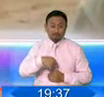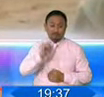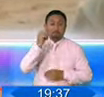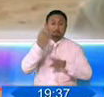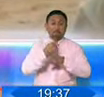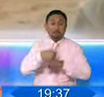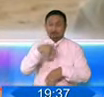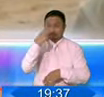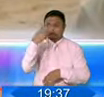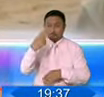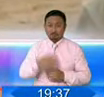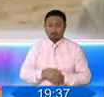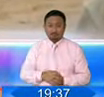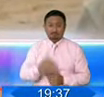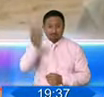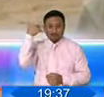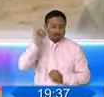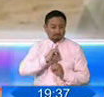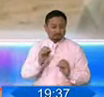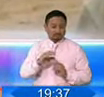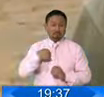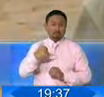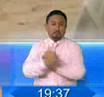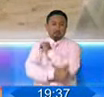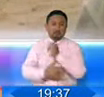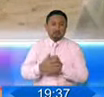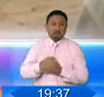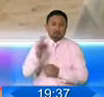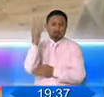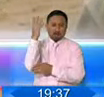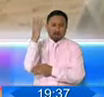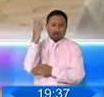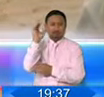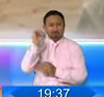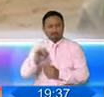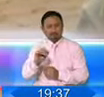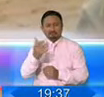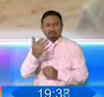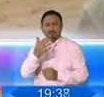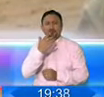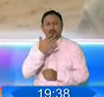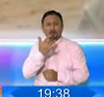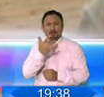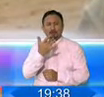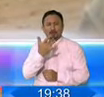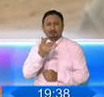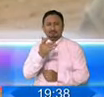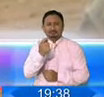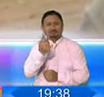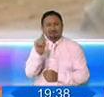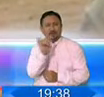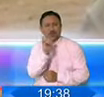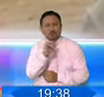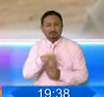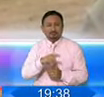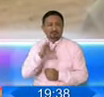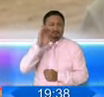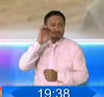que veo eso. En mi país árboles hay colores parecidos, amarillos y